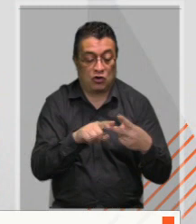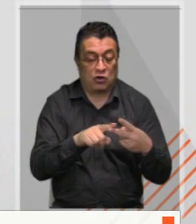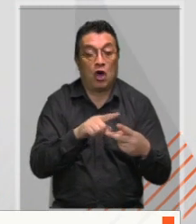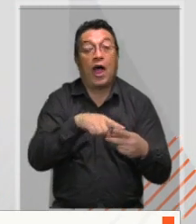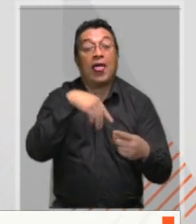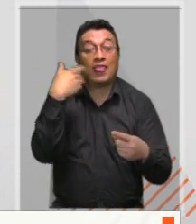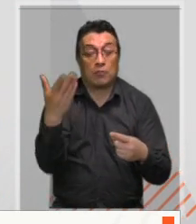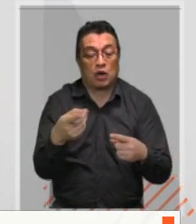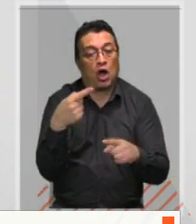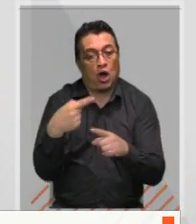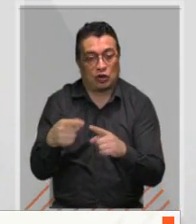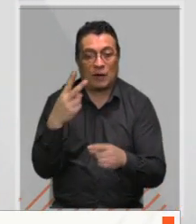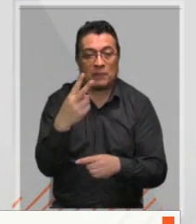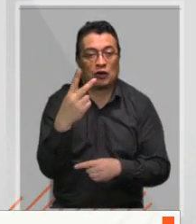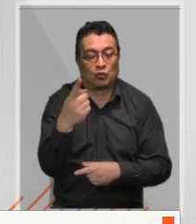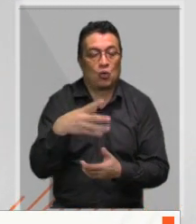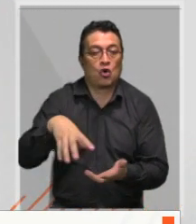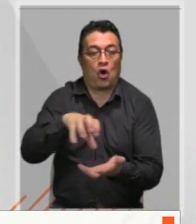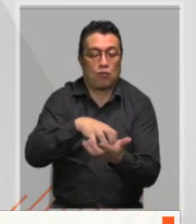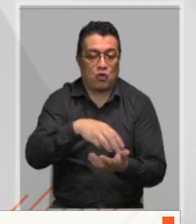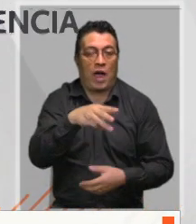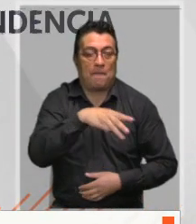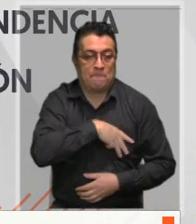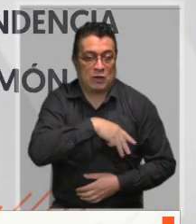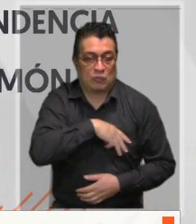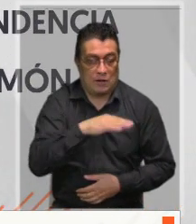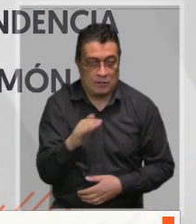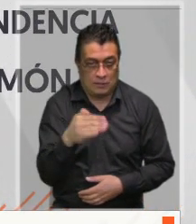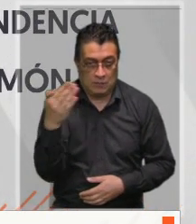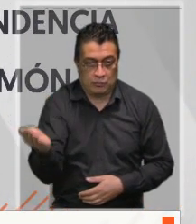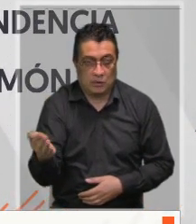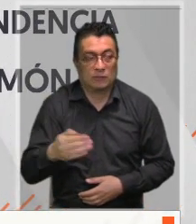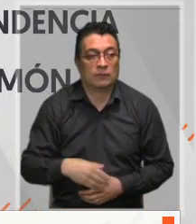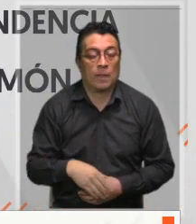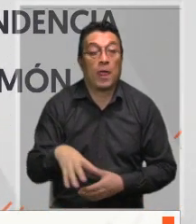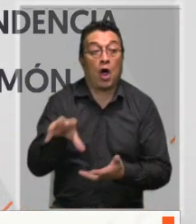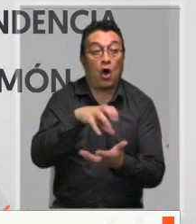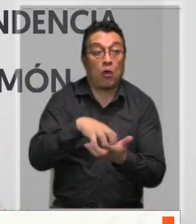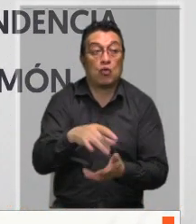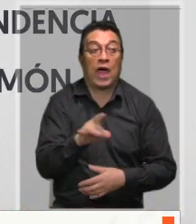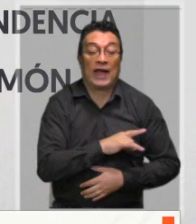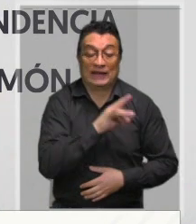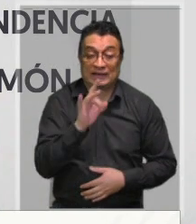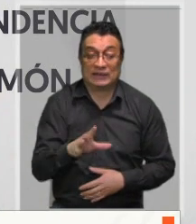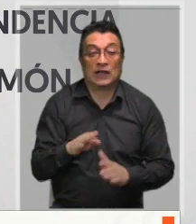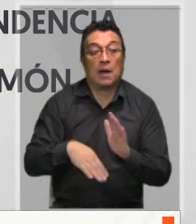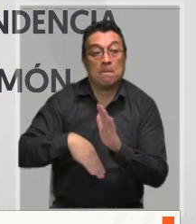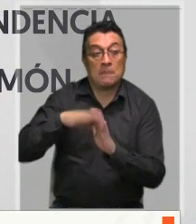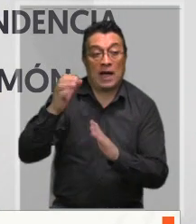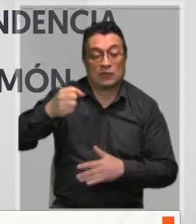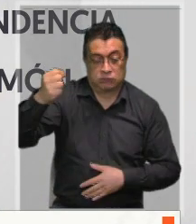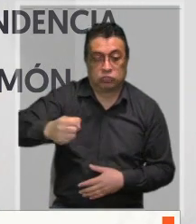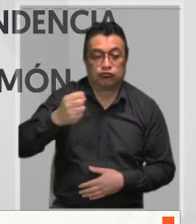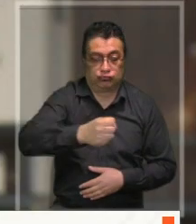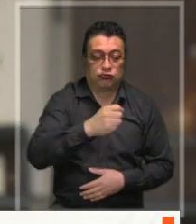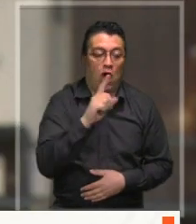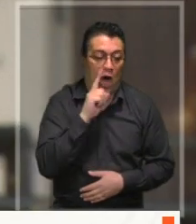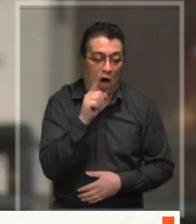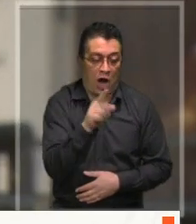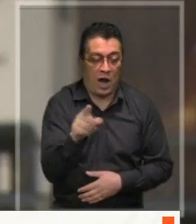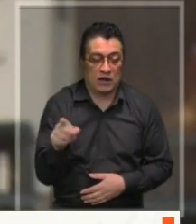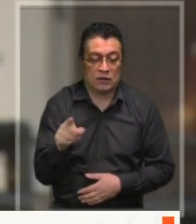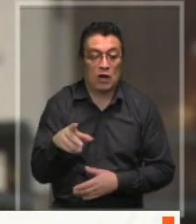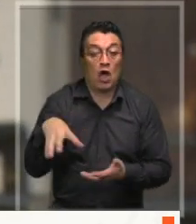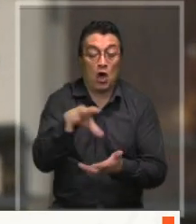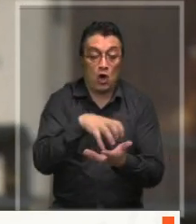vendrán las otras 21 comunas de la región metropolitana. Son las comunas de Chile donde más homicidios hay. Son